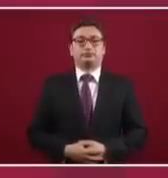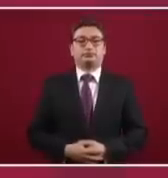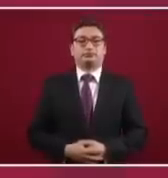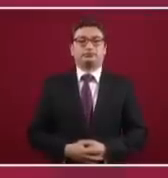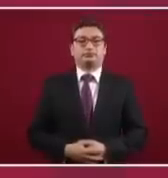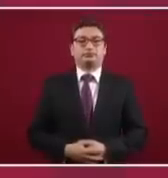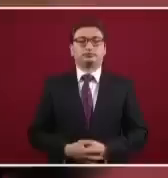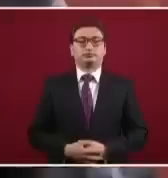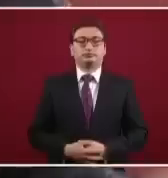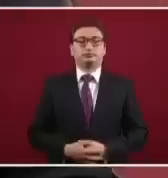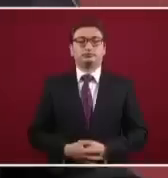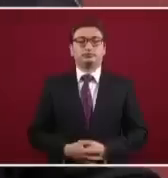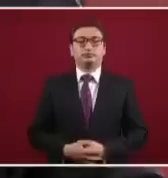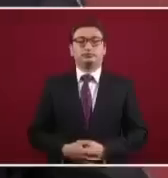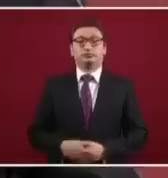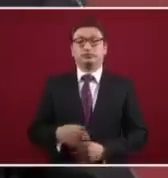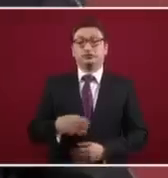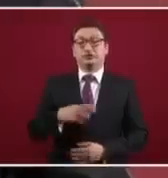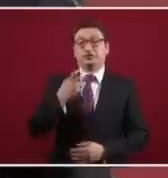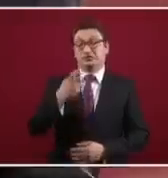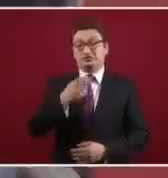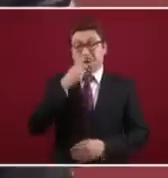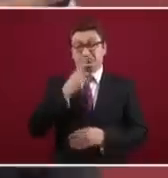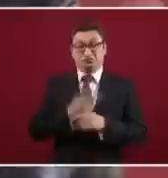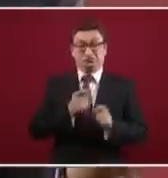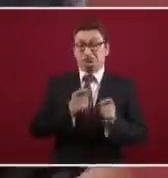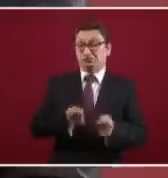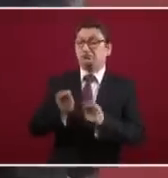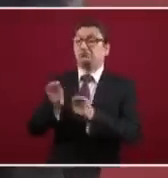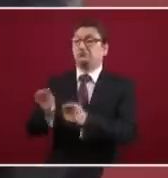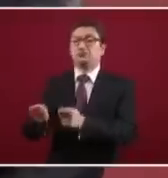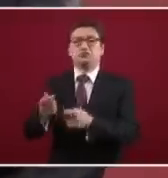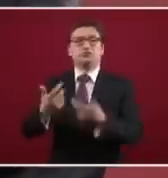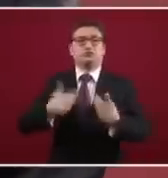como representantes de grupos,